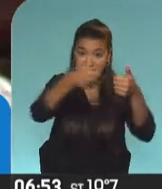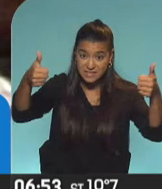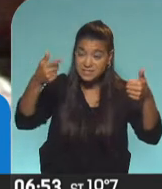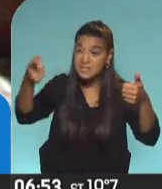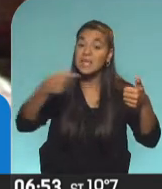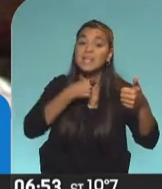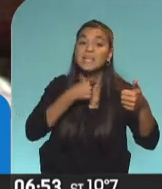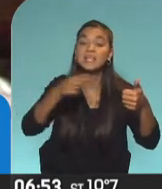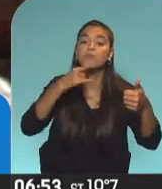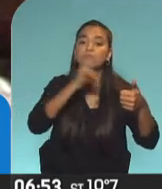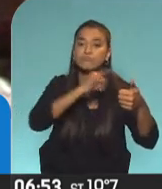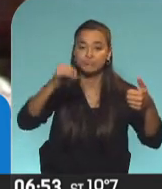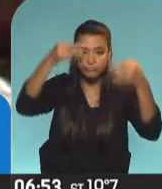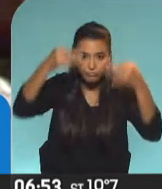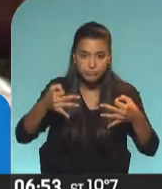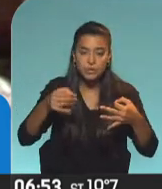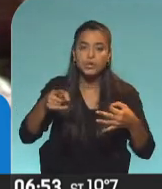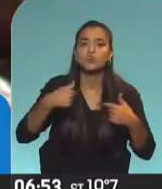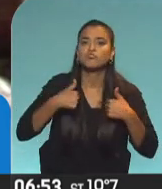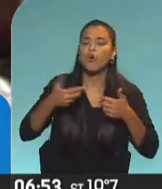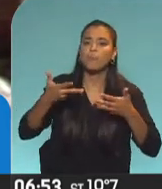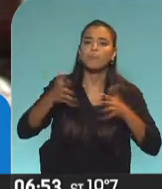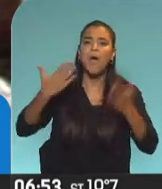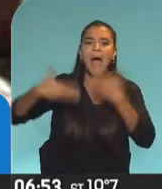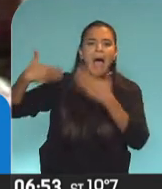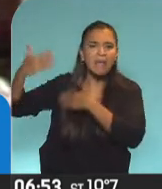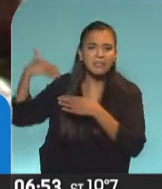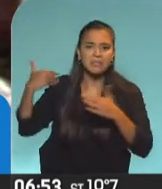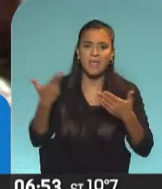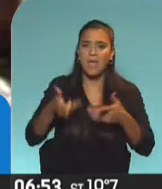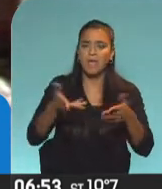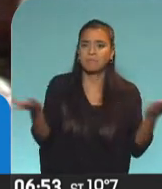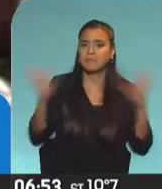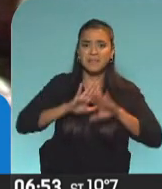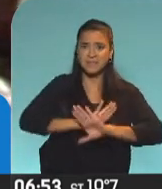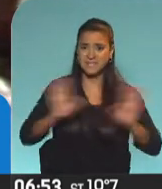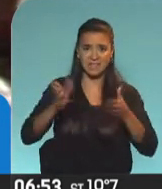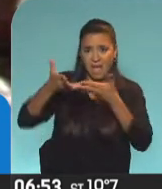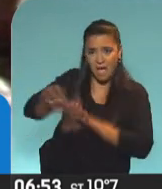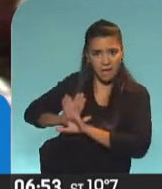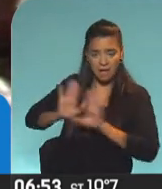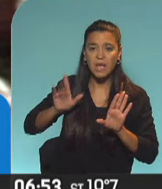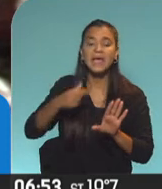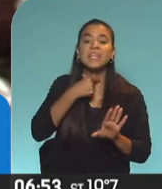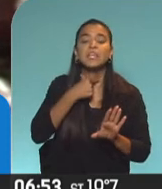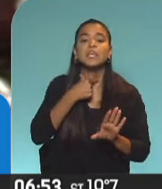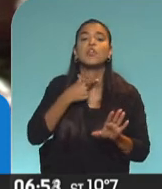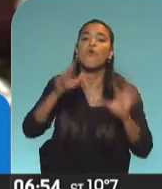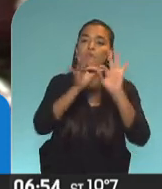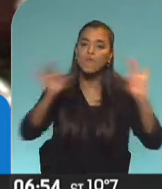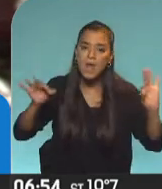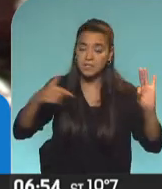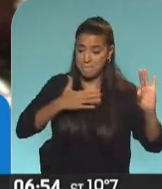quiero renunciar expresamente a toda pretensión de originalidad para cerrar esta requisitoria. Quiero utilizar una frase que no